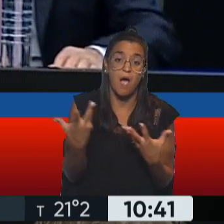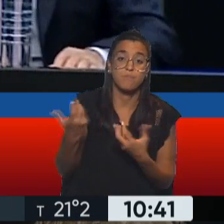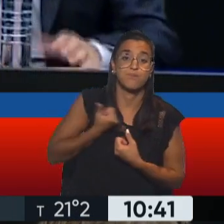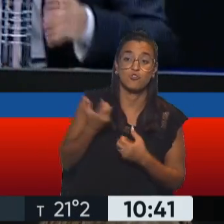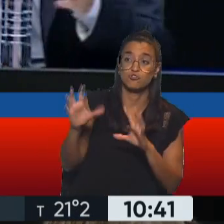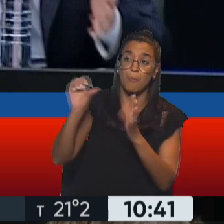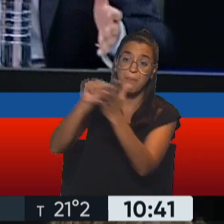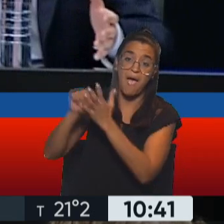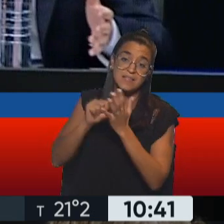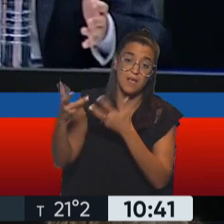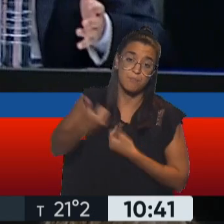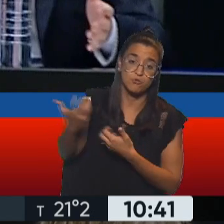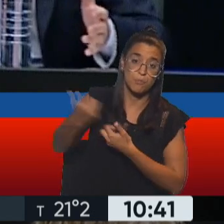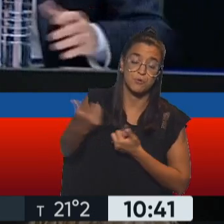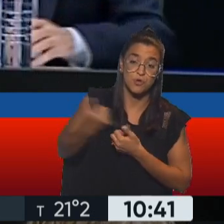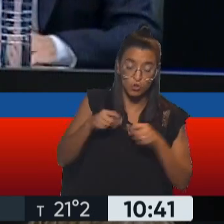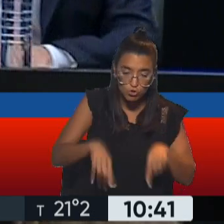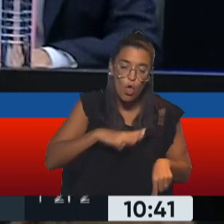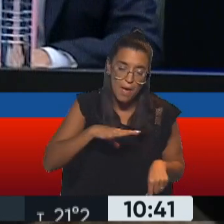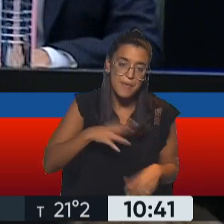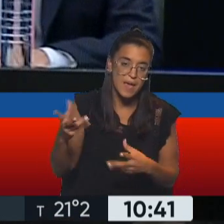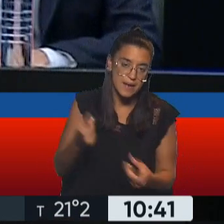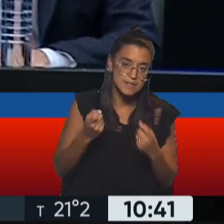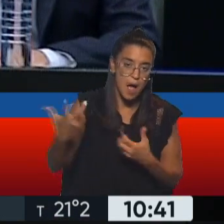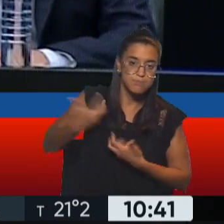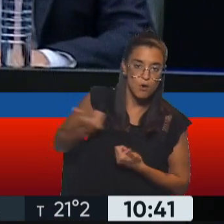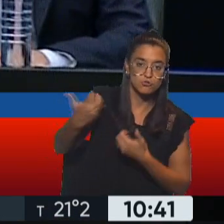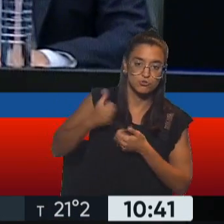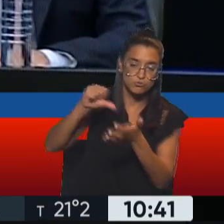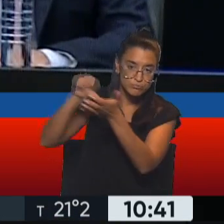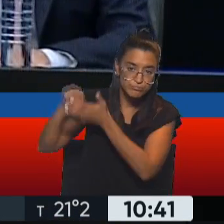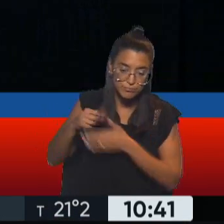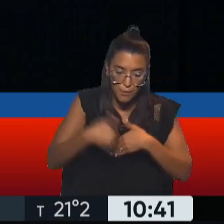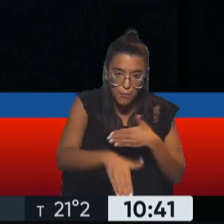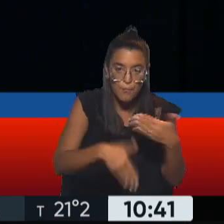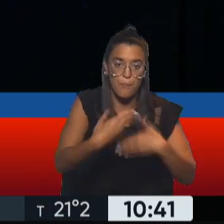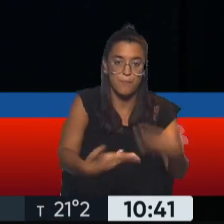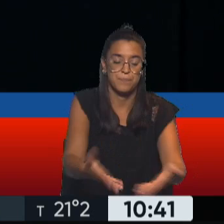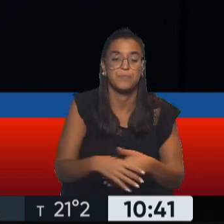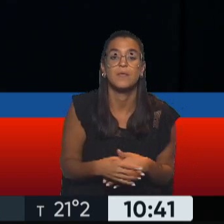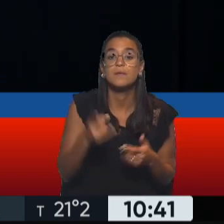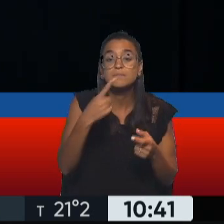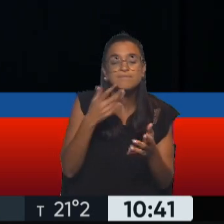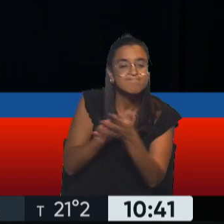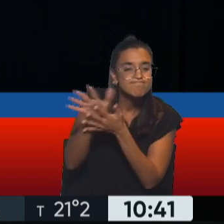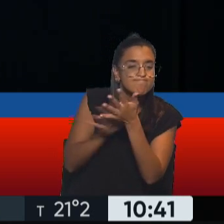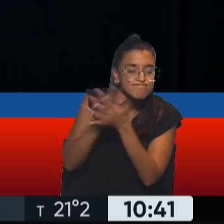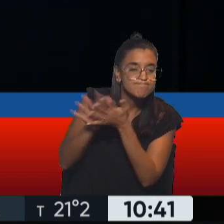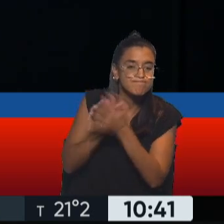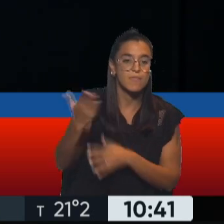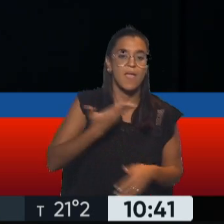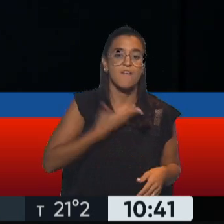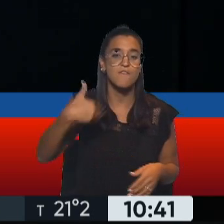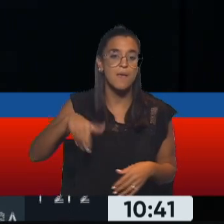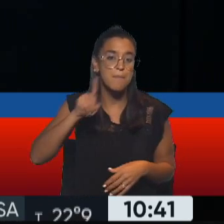del mundo y necesitamos aún el apoyo del mundo en todo lo que está por venir. Básicamente, una negociación con el Fondo